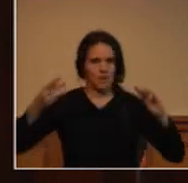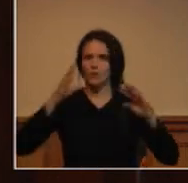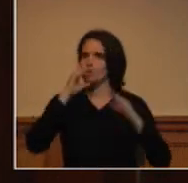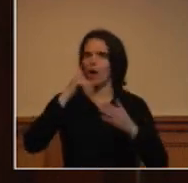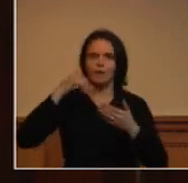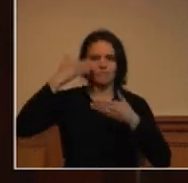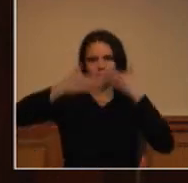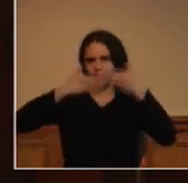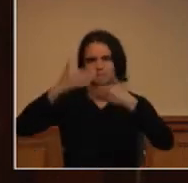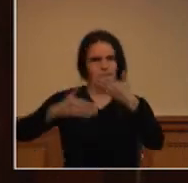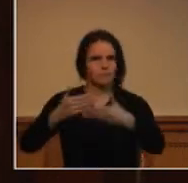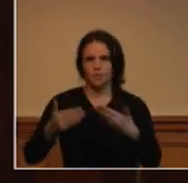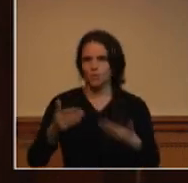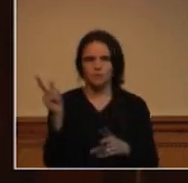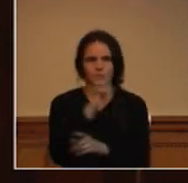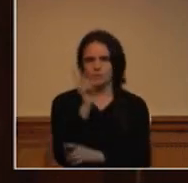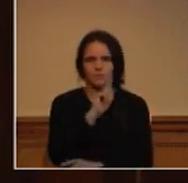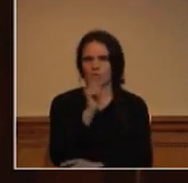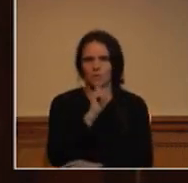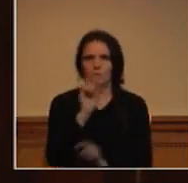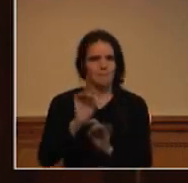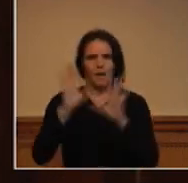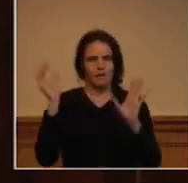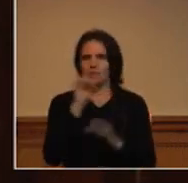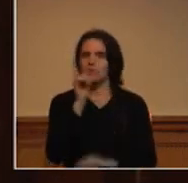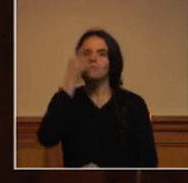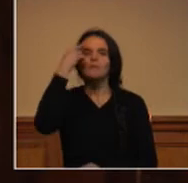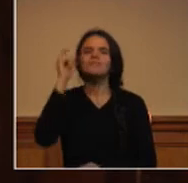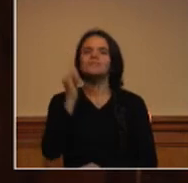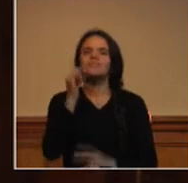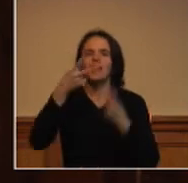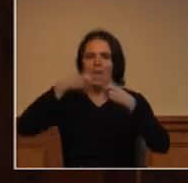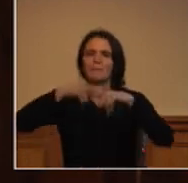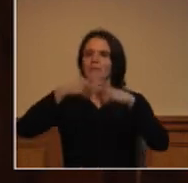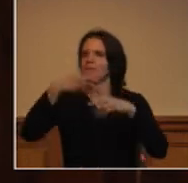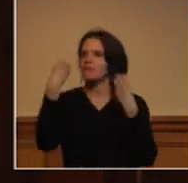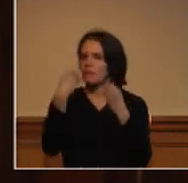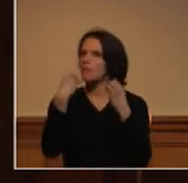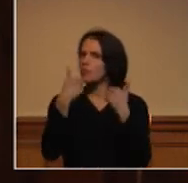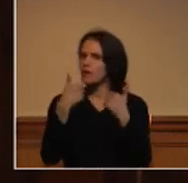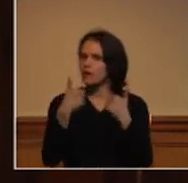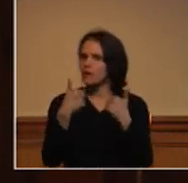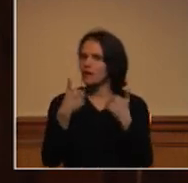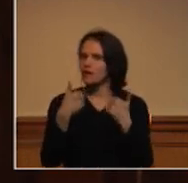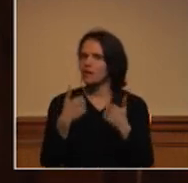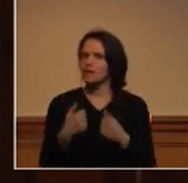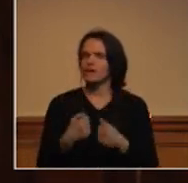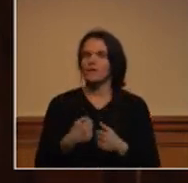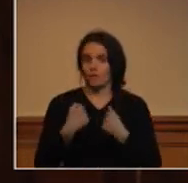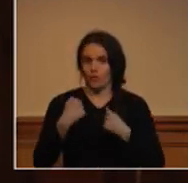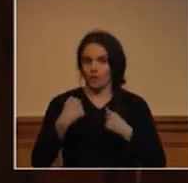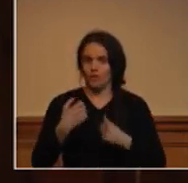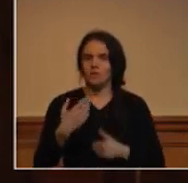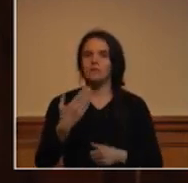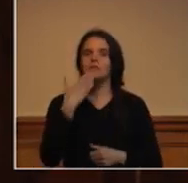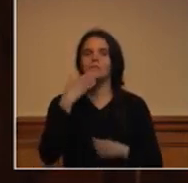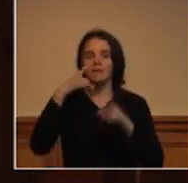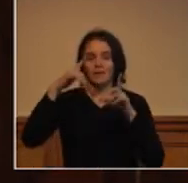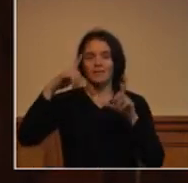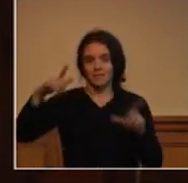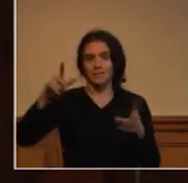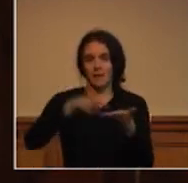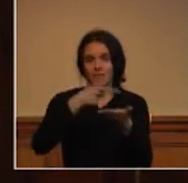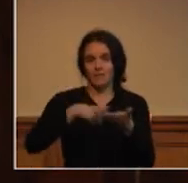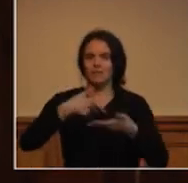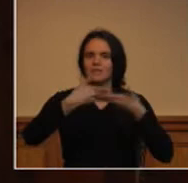paso, no es una solución mágica, pero es una herramienta robusta. Los invitamos a que entreguen la tableta a los niños